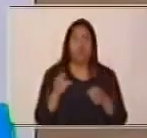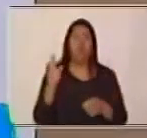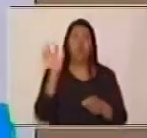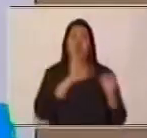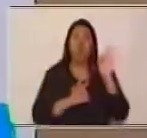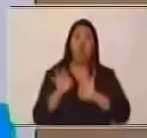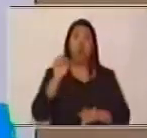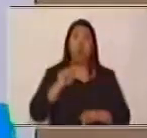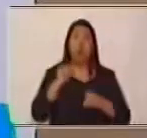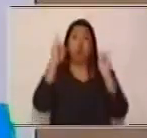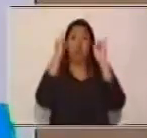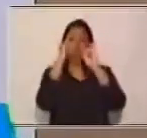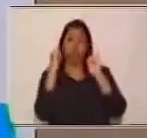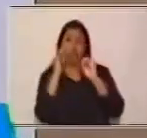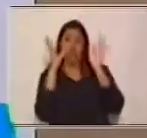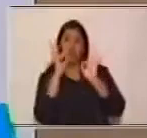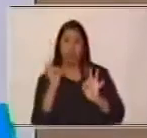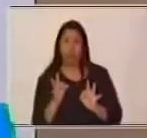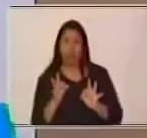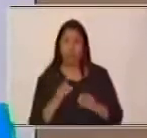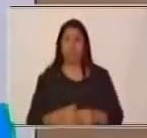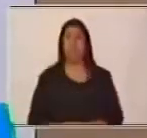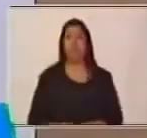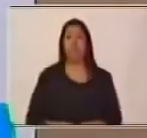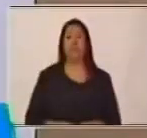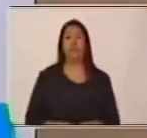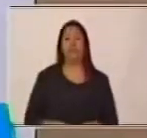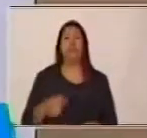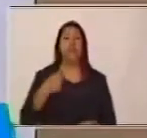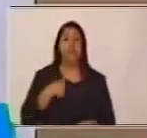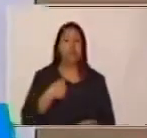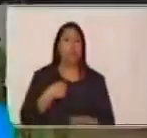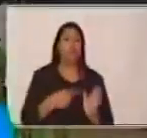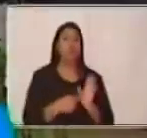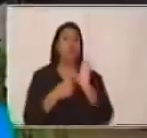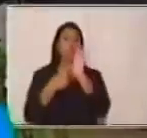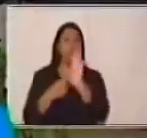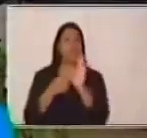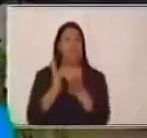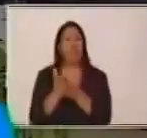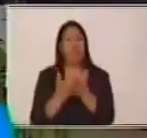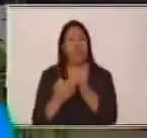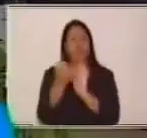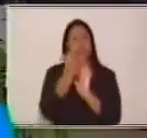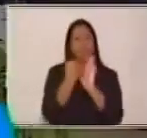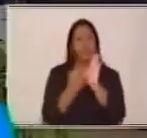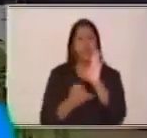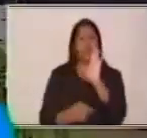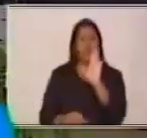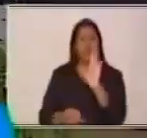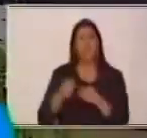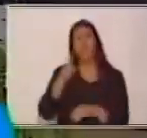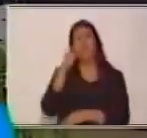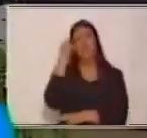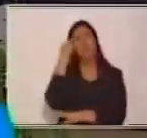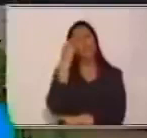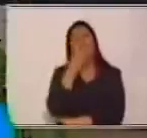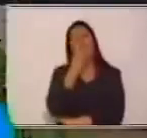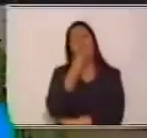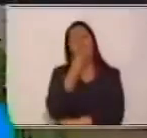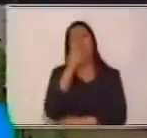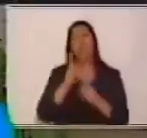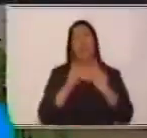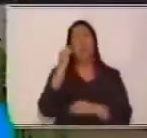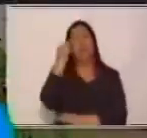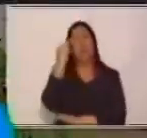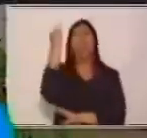figuras, te mostraré algunas imágenes o algunos dibujos y quiero que pienses en qué metáforas